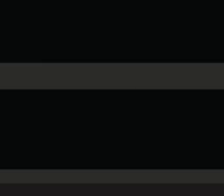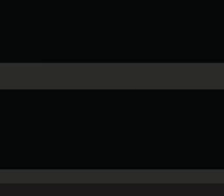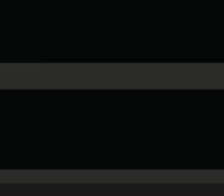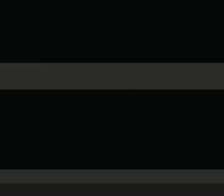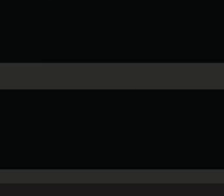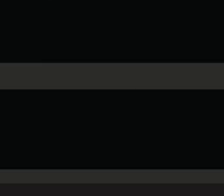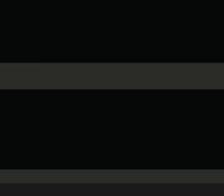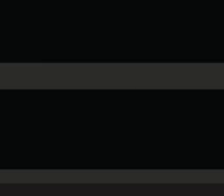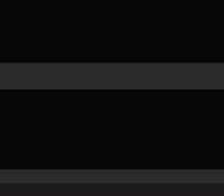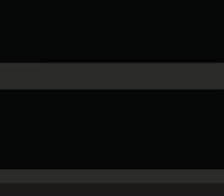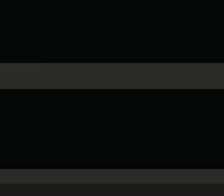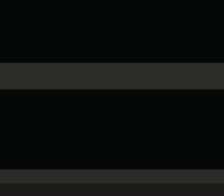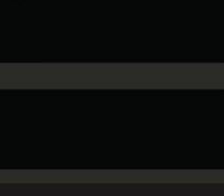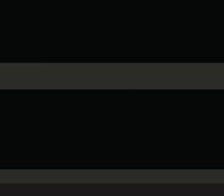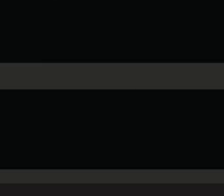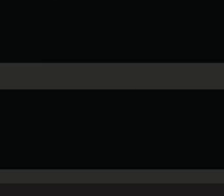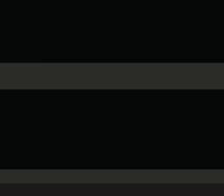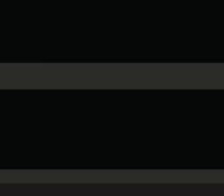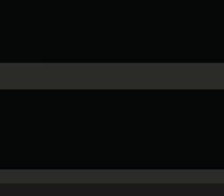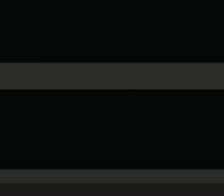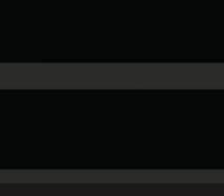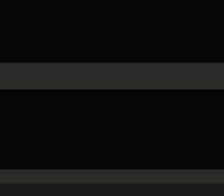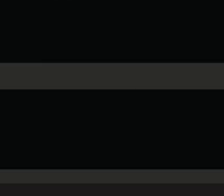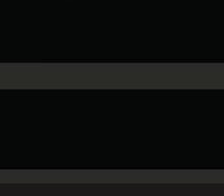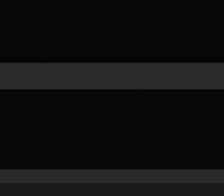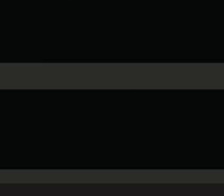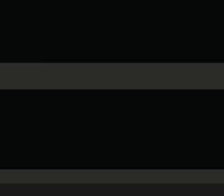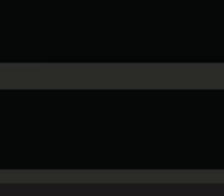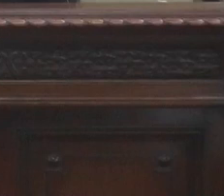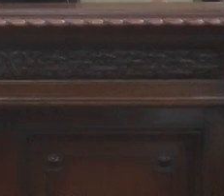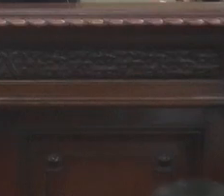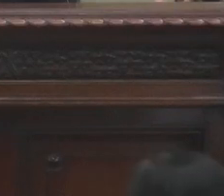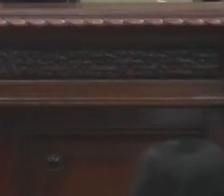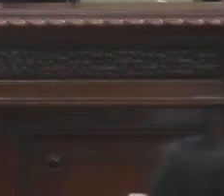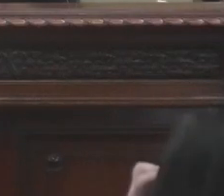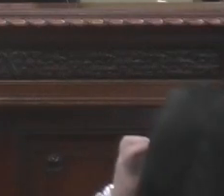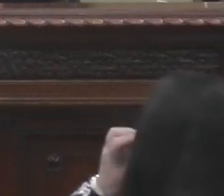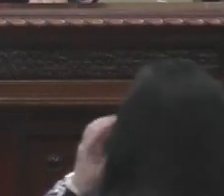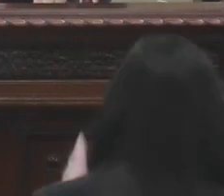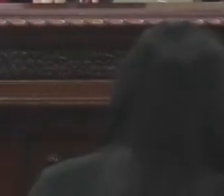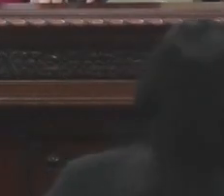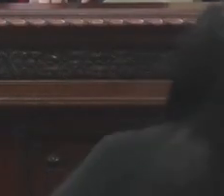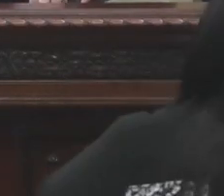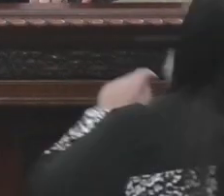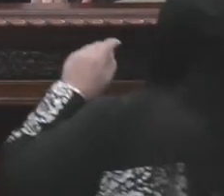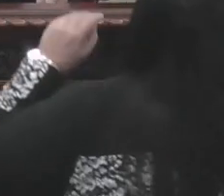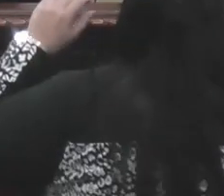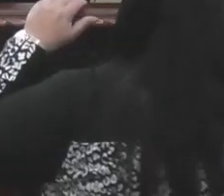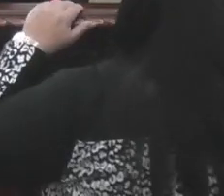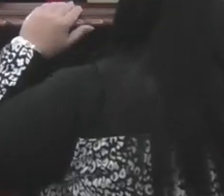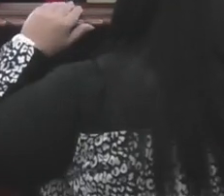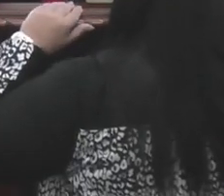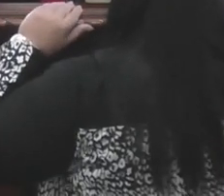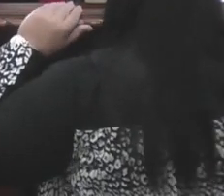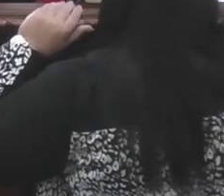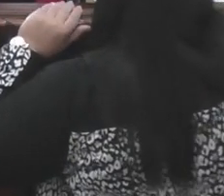aprobado artículo seis aprobado artículo siete aprobado artículo ocho aprobado artículo